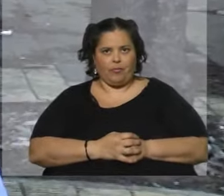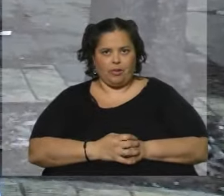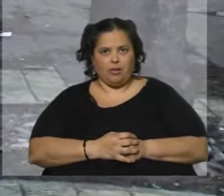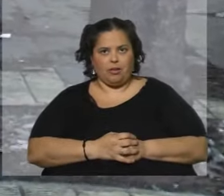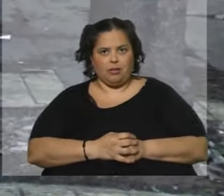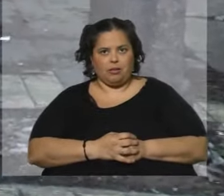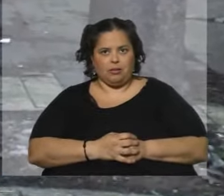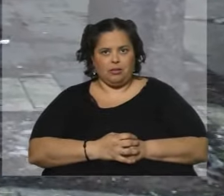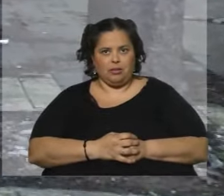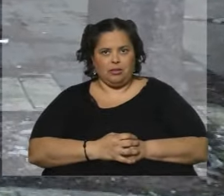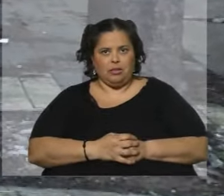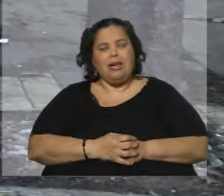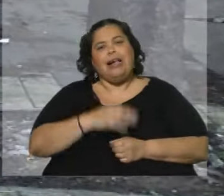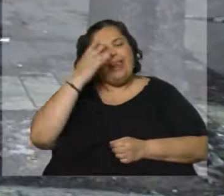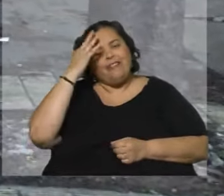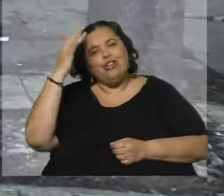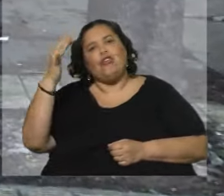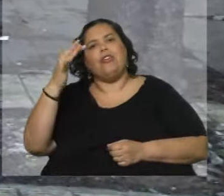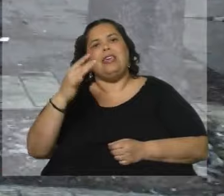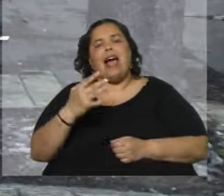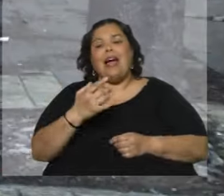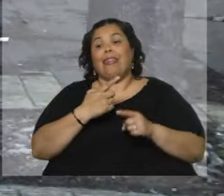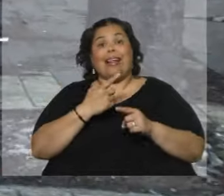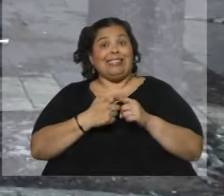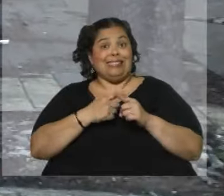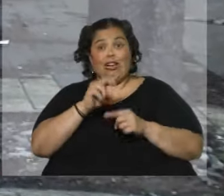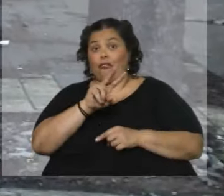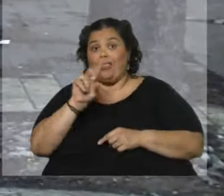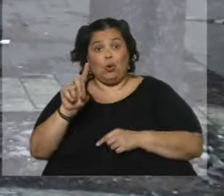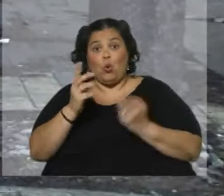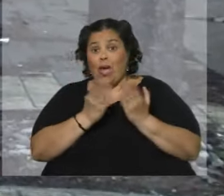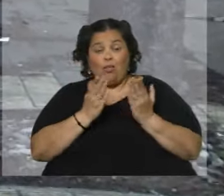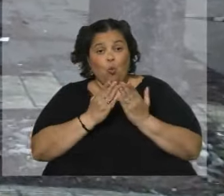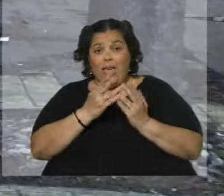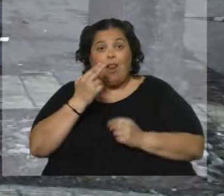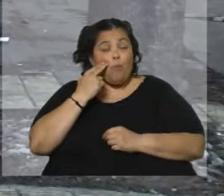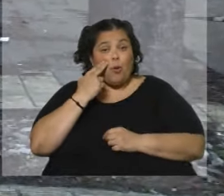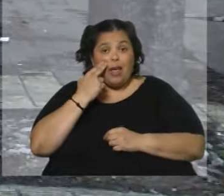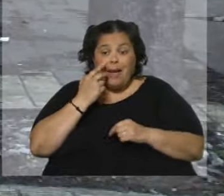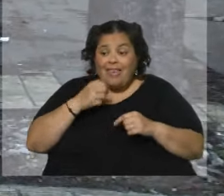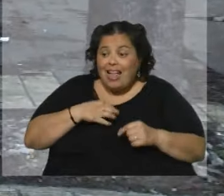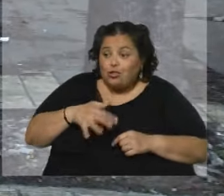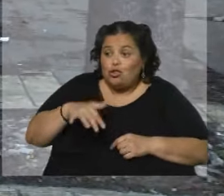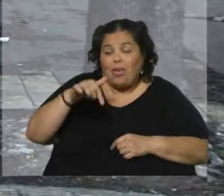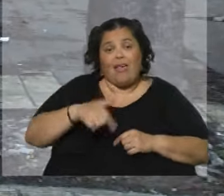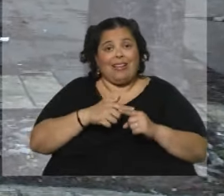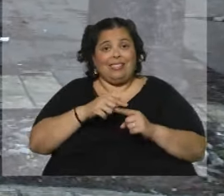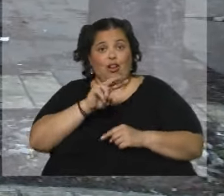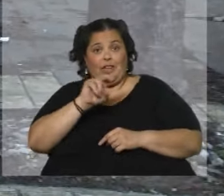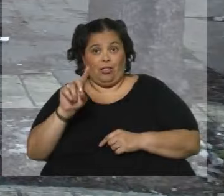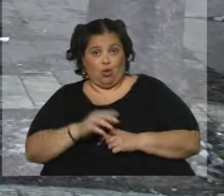resuelto. Pero la filosofía de los filósofos del siglo XXI, que estudian los problemas de la sociedad del siglo XXI, que son la